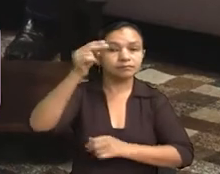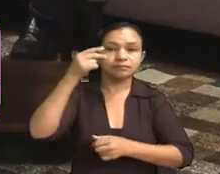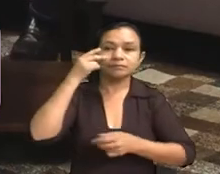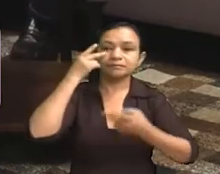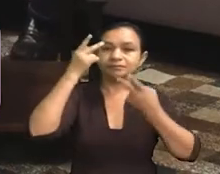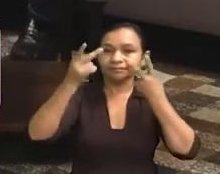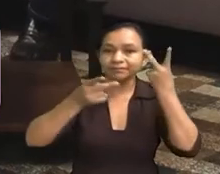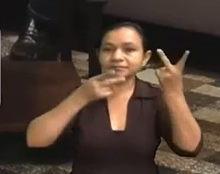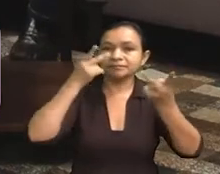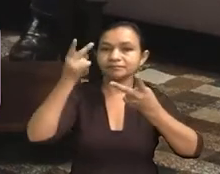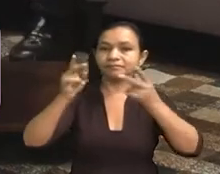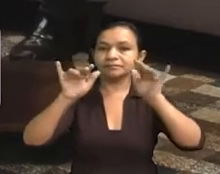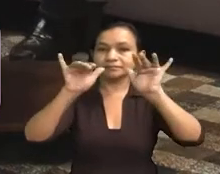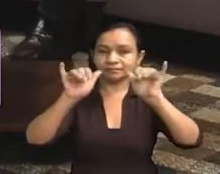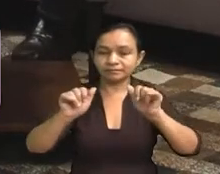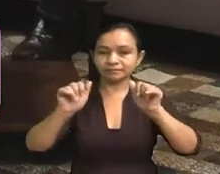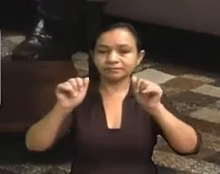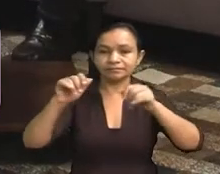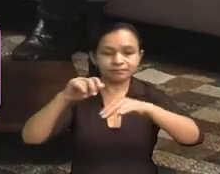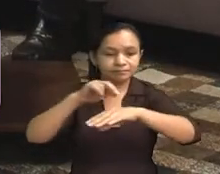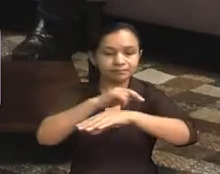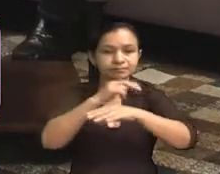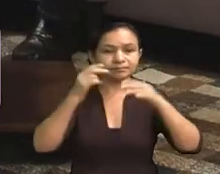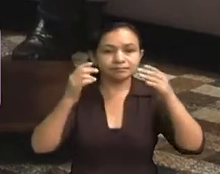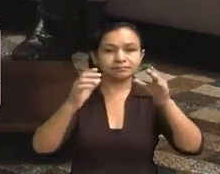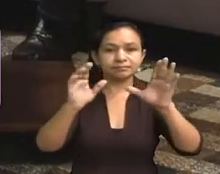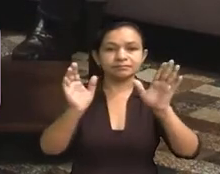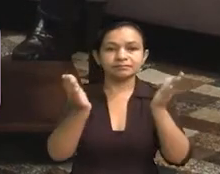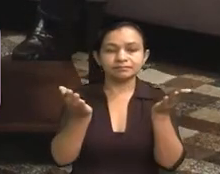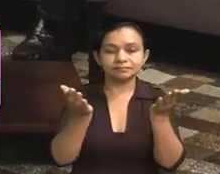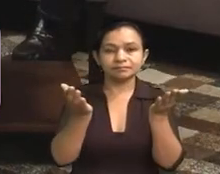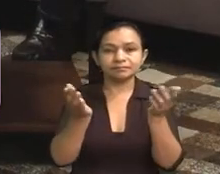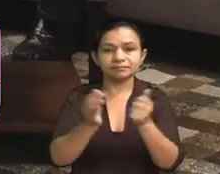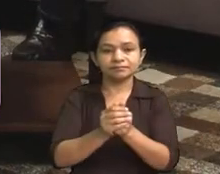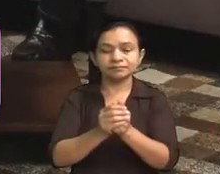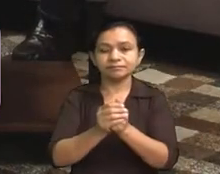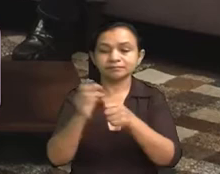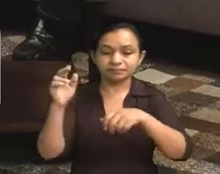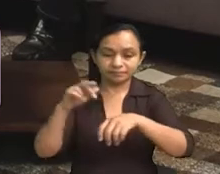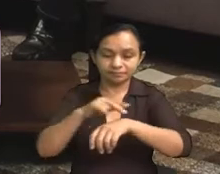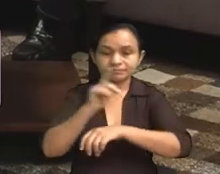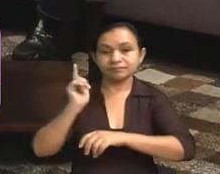esas carreteras, pues esos caminos, no creo que eran carreteras, los